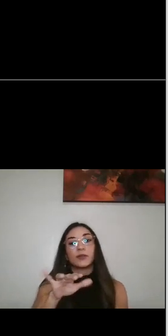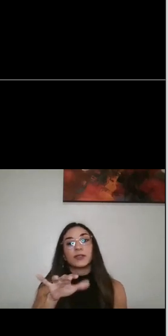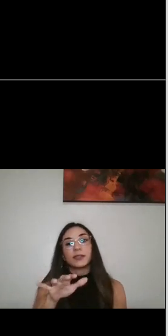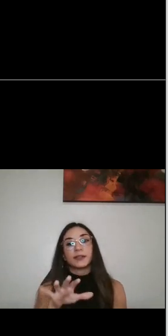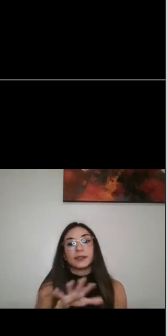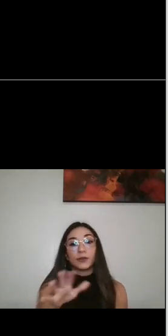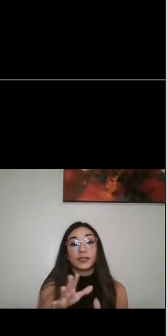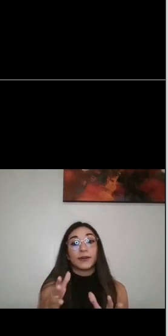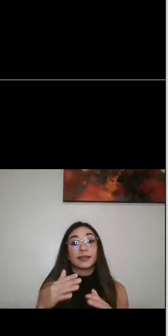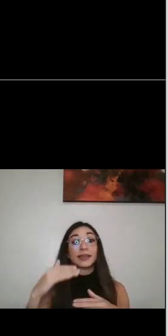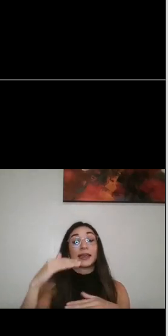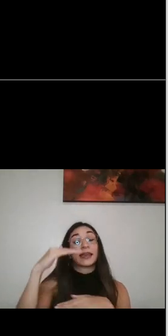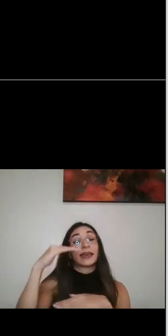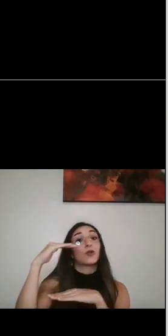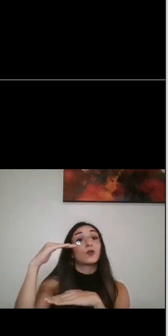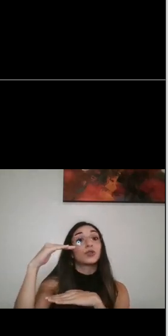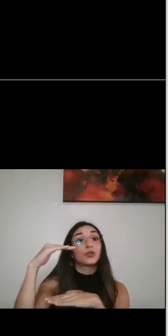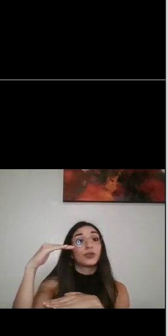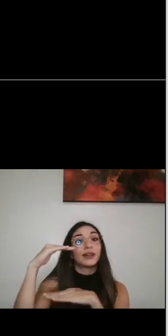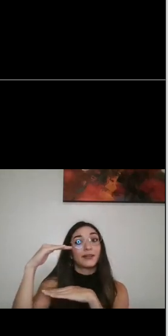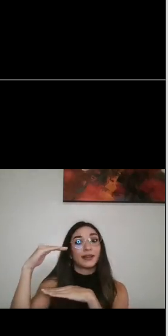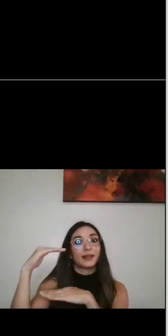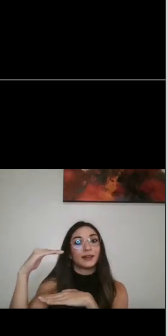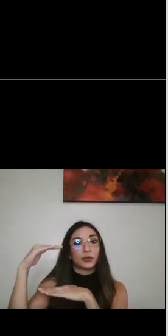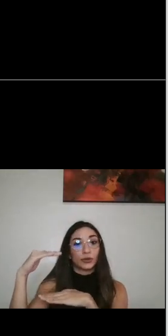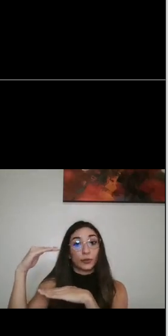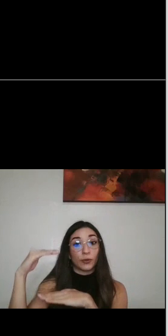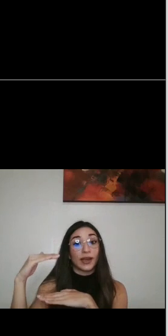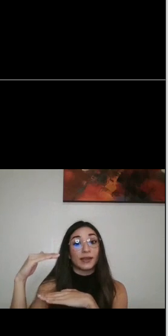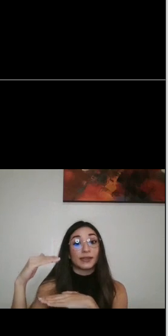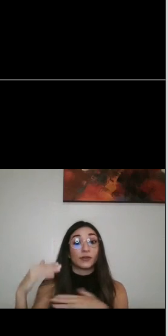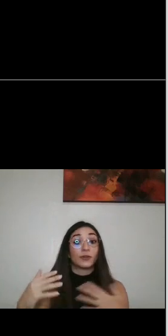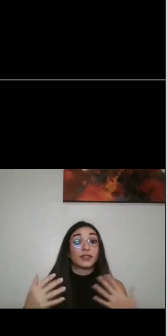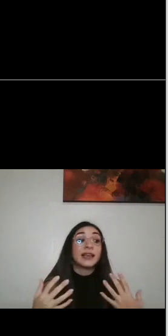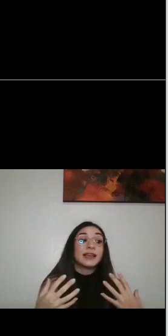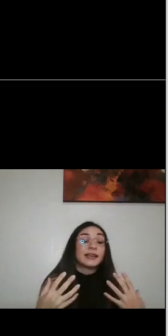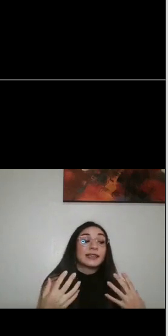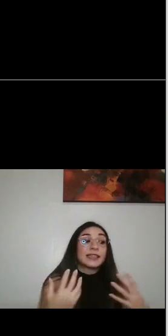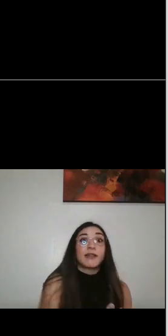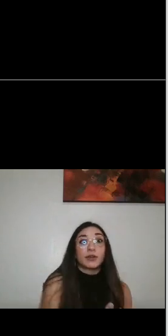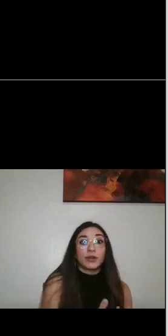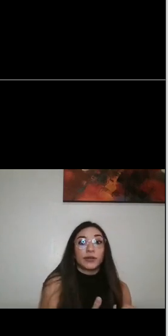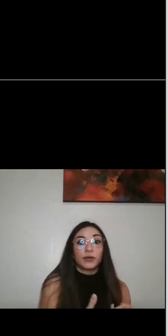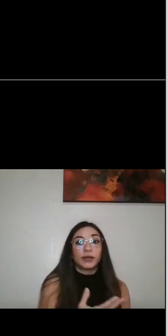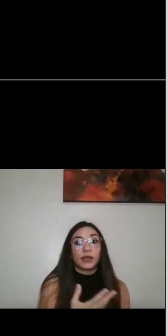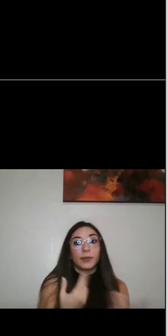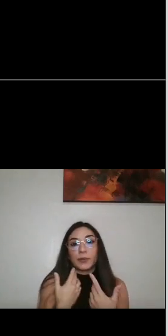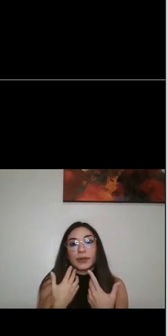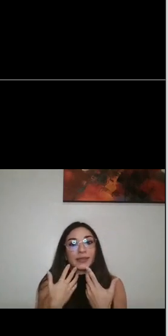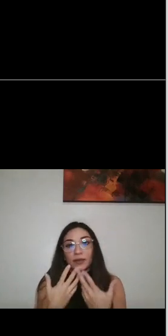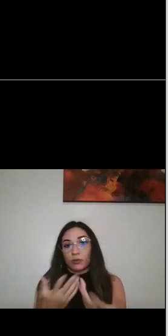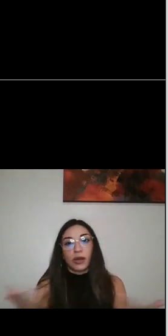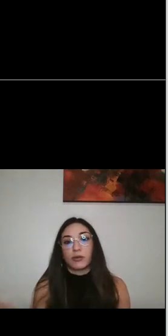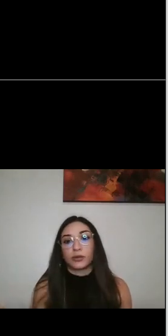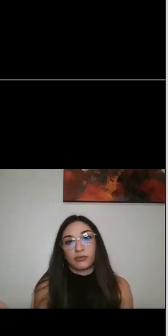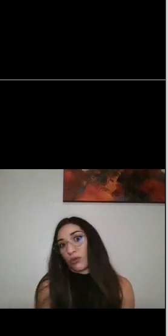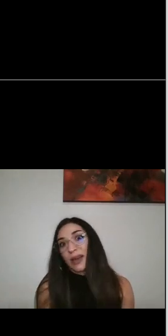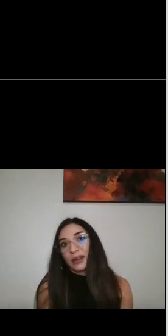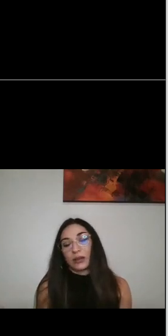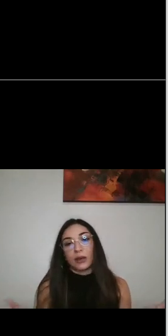55 y 65 decibeles, que queda justo en el nivel de las disminuciones moderadas. Entonces, ya va a haber una dificultad para percibir una